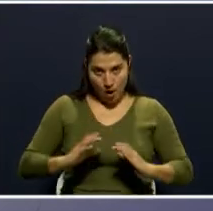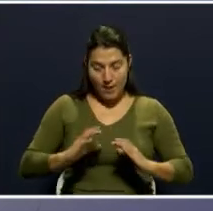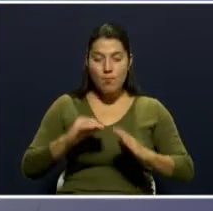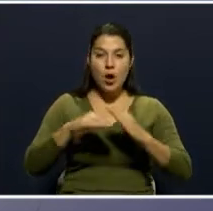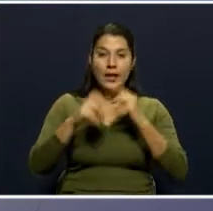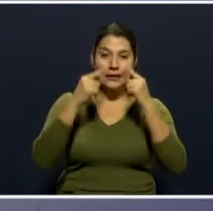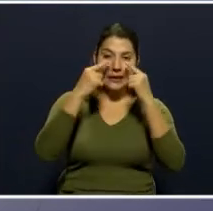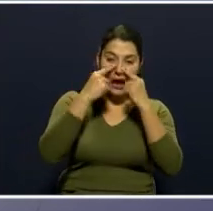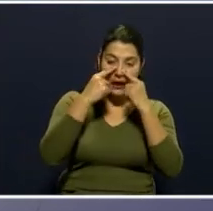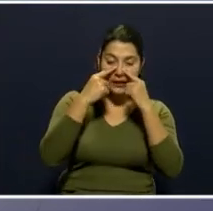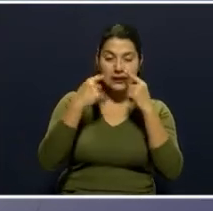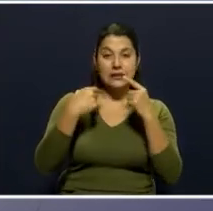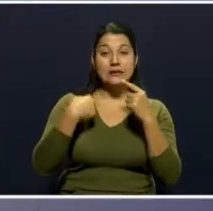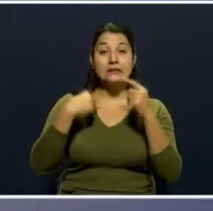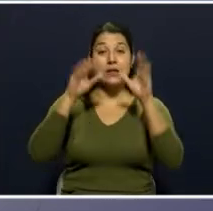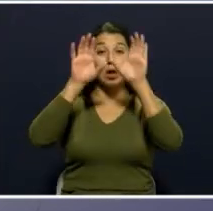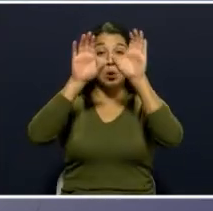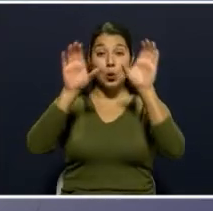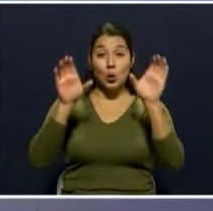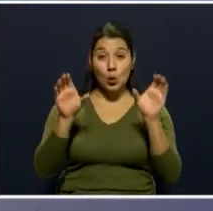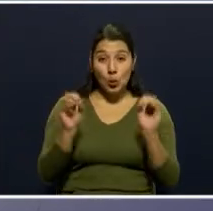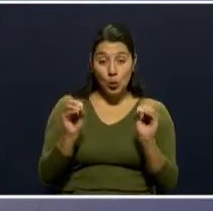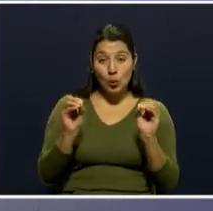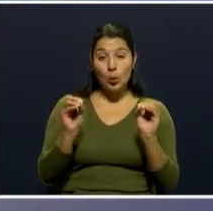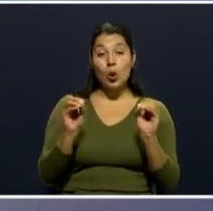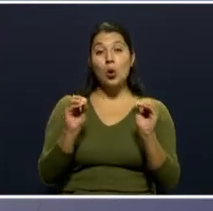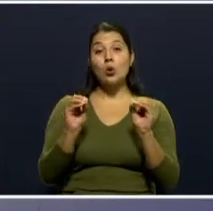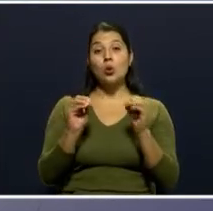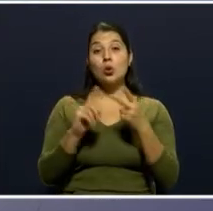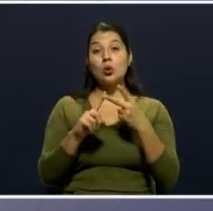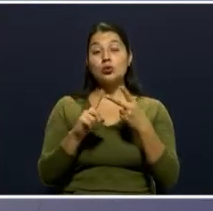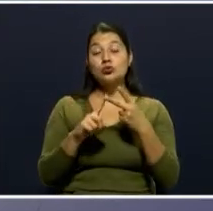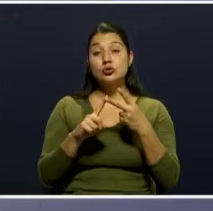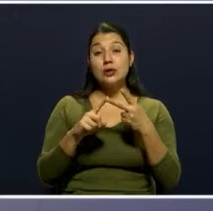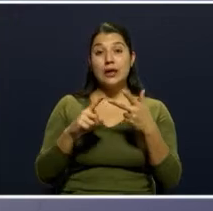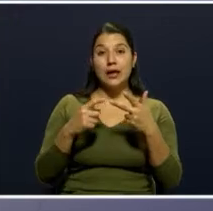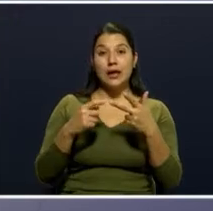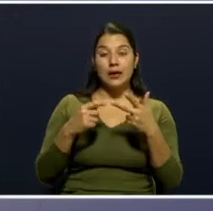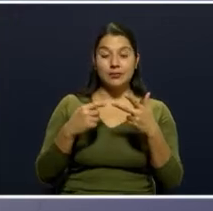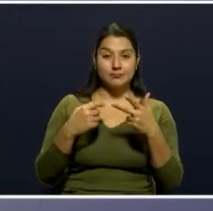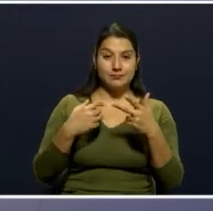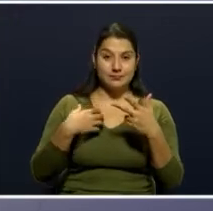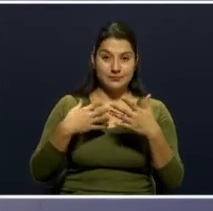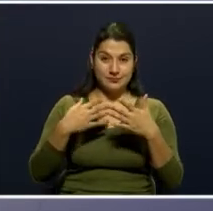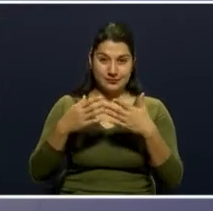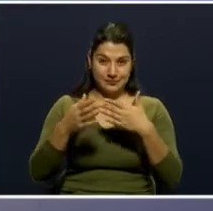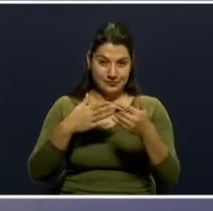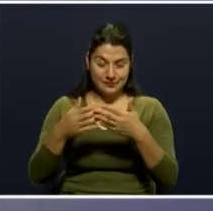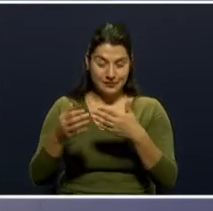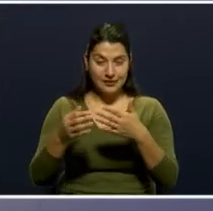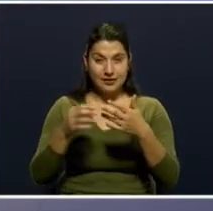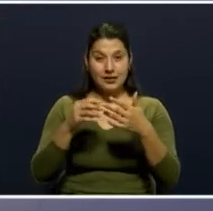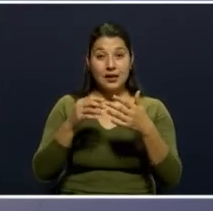bronquios, en los pulmones y en el colon, y se empieza a replicar de manera